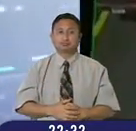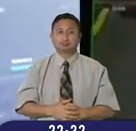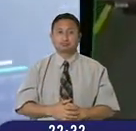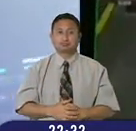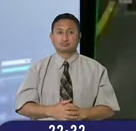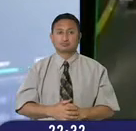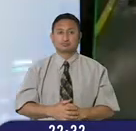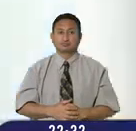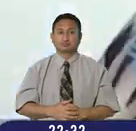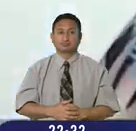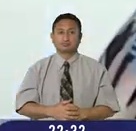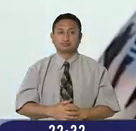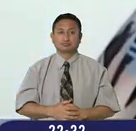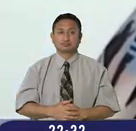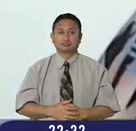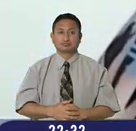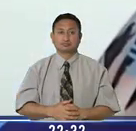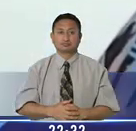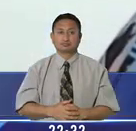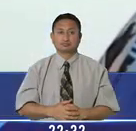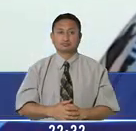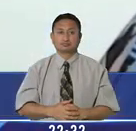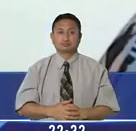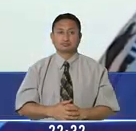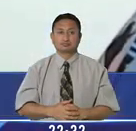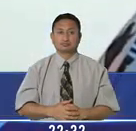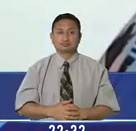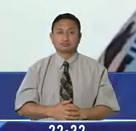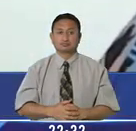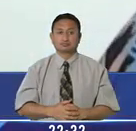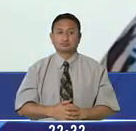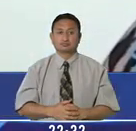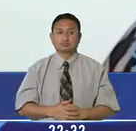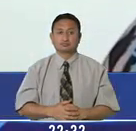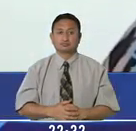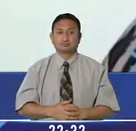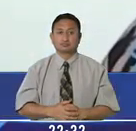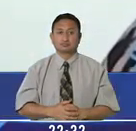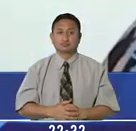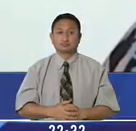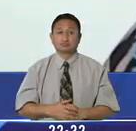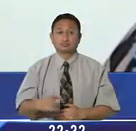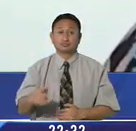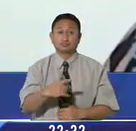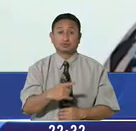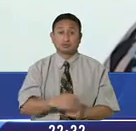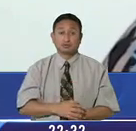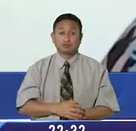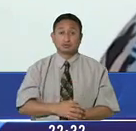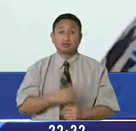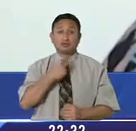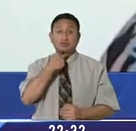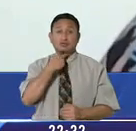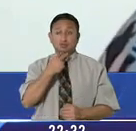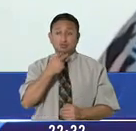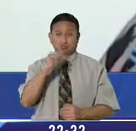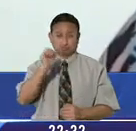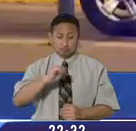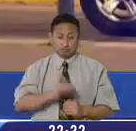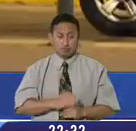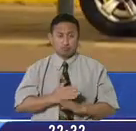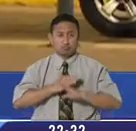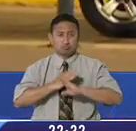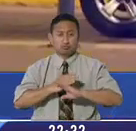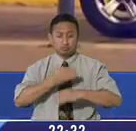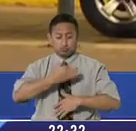Escobar. Aquí no importa el nivel social, ni cuánto dinero tenga, ni cuánto. No le tiembla la voz, porque dice defenderá